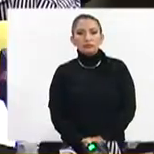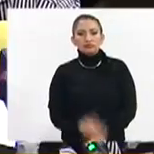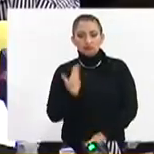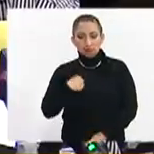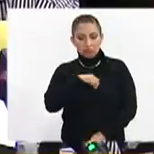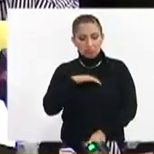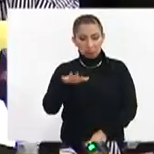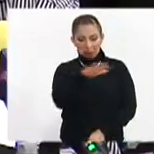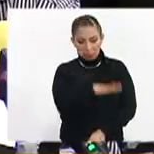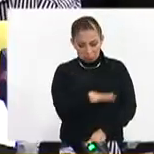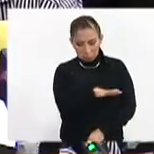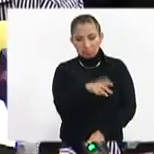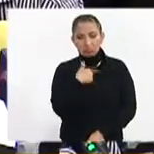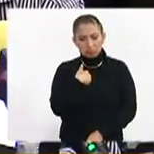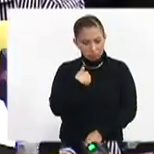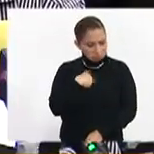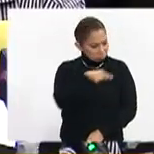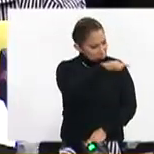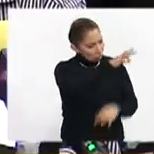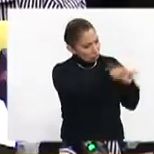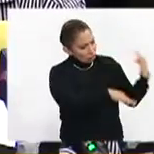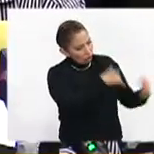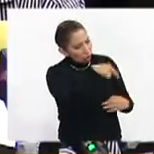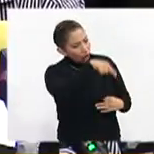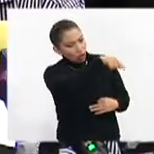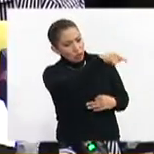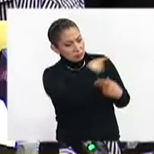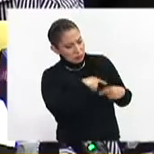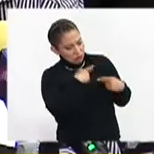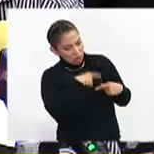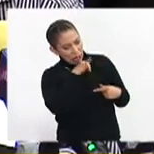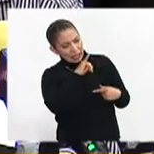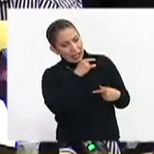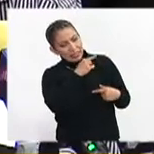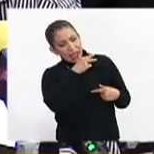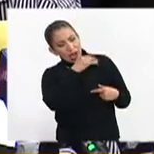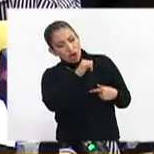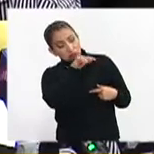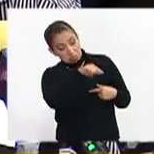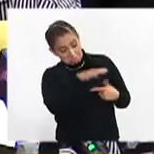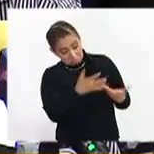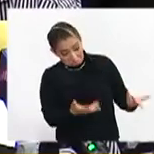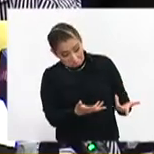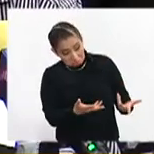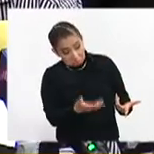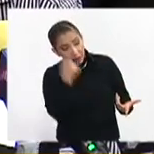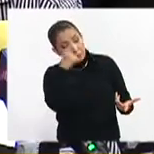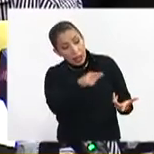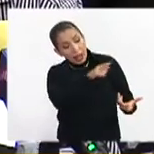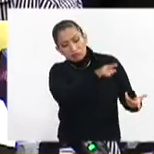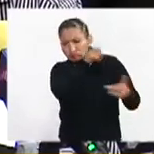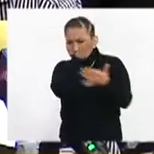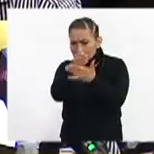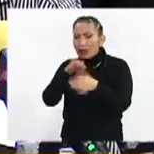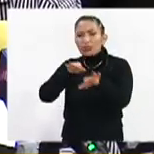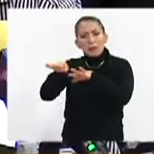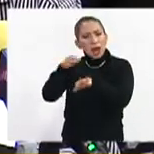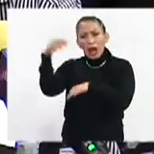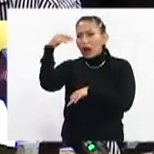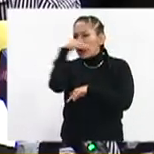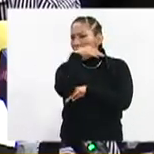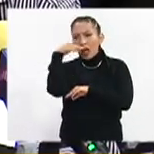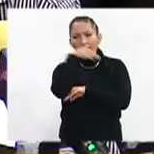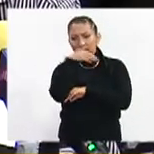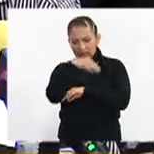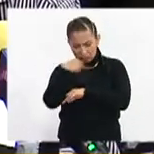Nosotros hemos puesto a todos nuestros peritos en este sentido a trabajar gratuitamente.